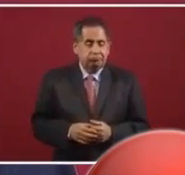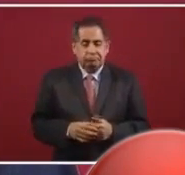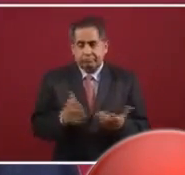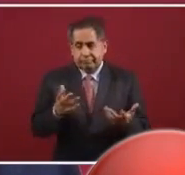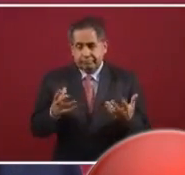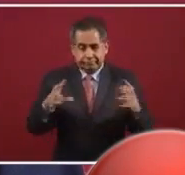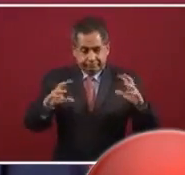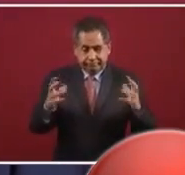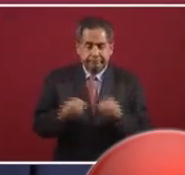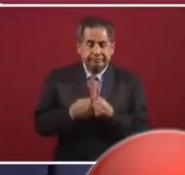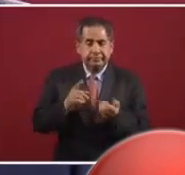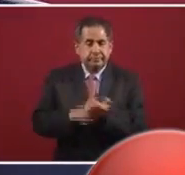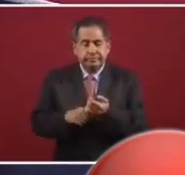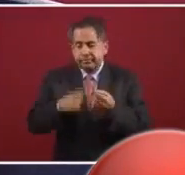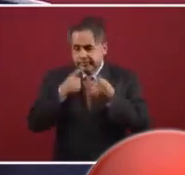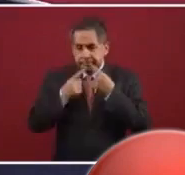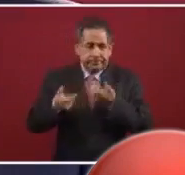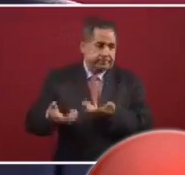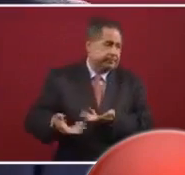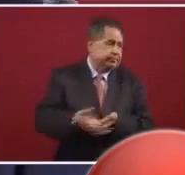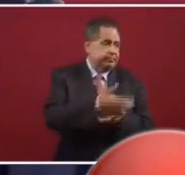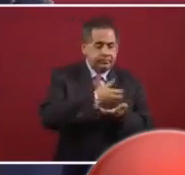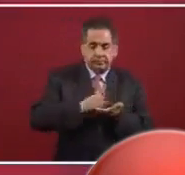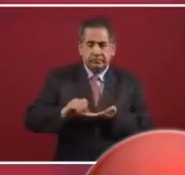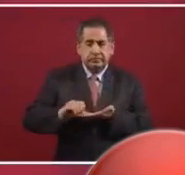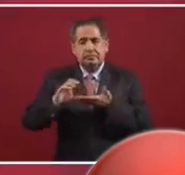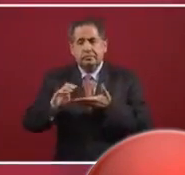todo lo que se recupere